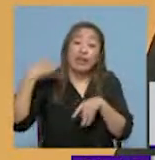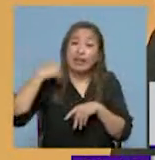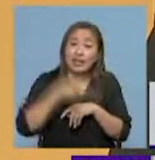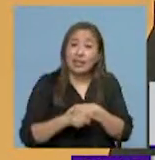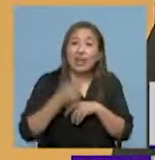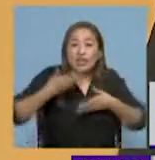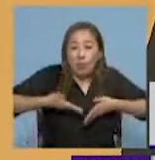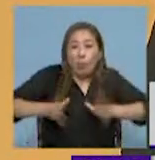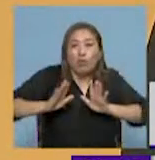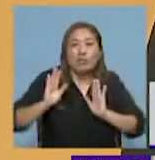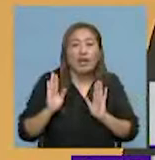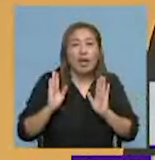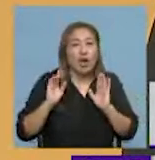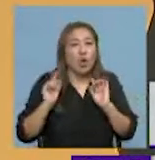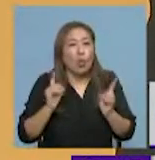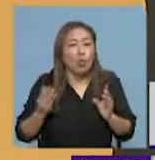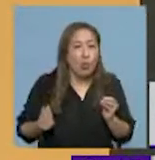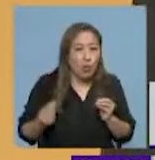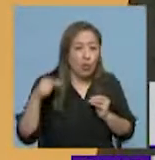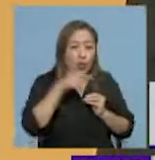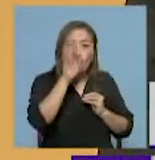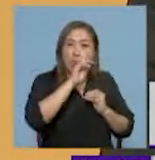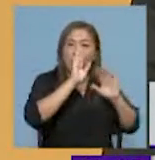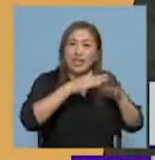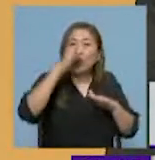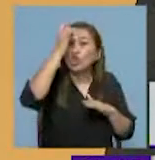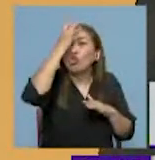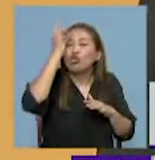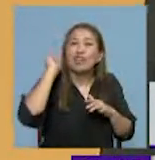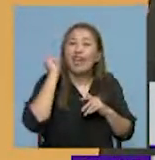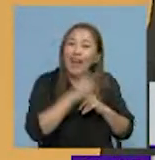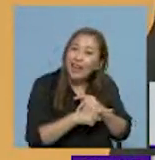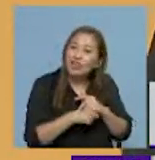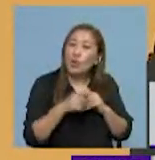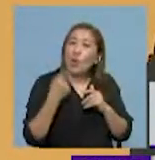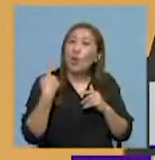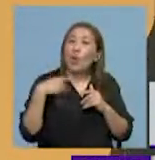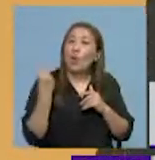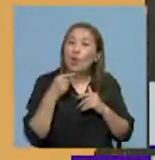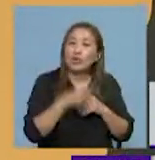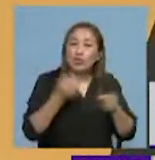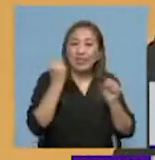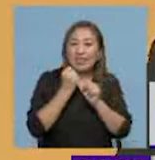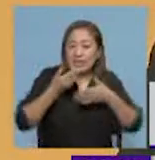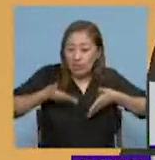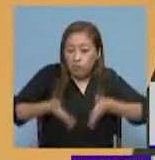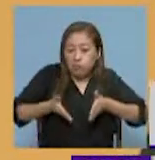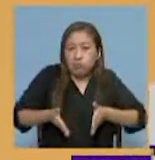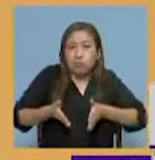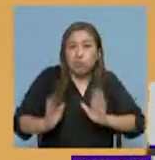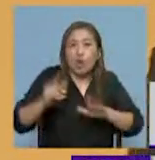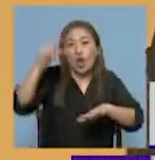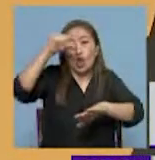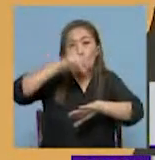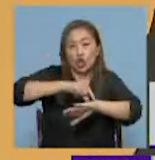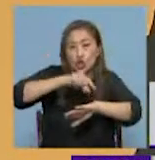expulsivo ahora la niña tiene 12 años con lo cual es un trabajo de parto tanto los obstetras como